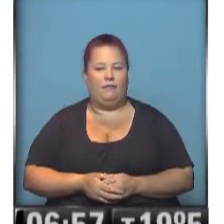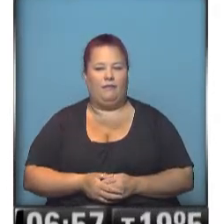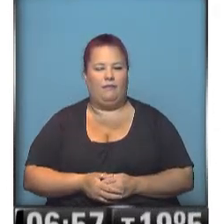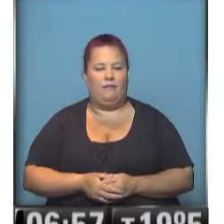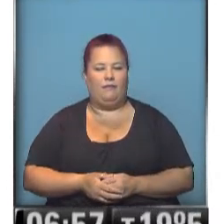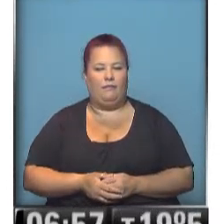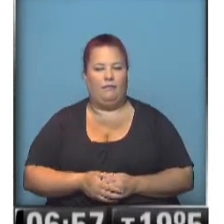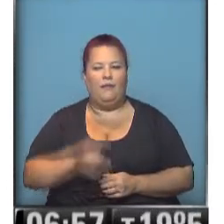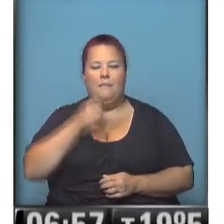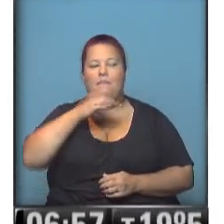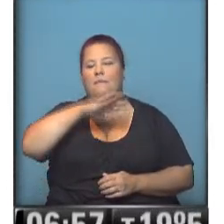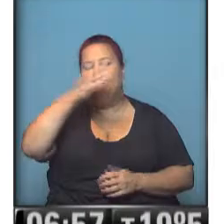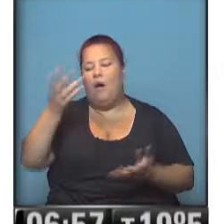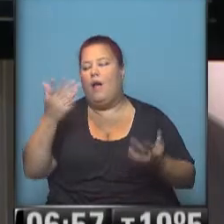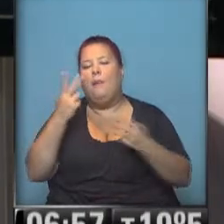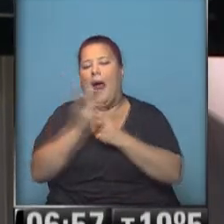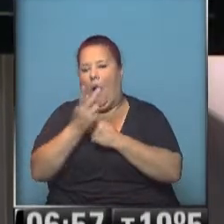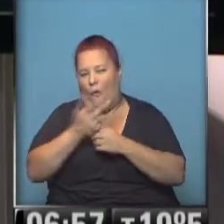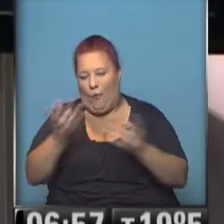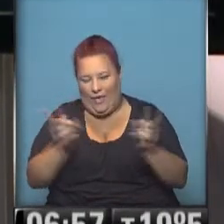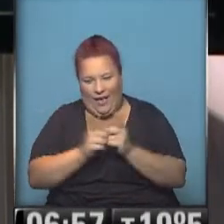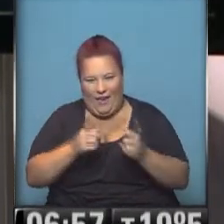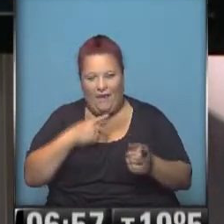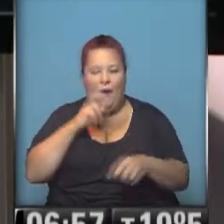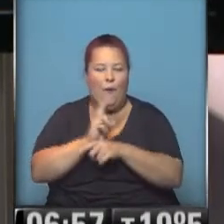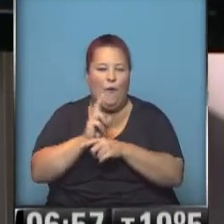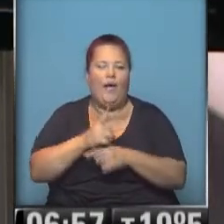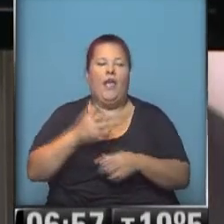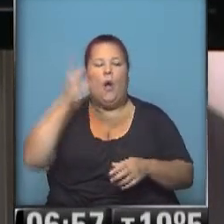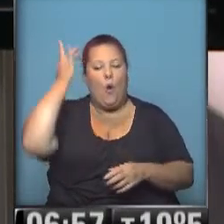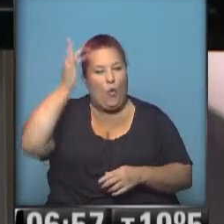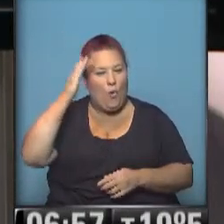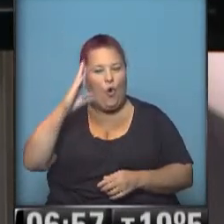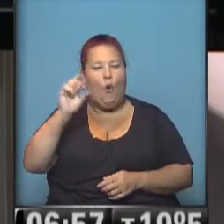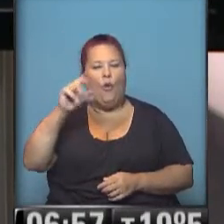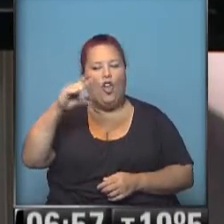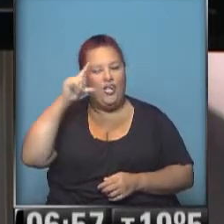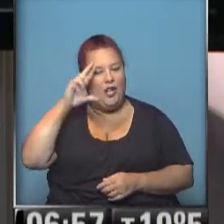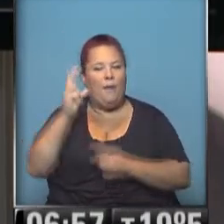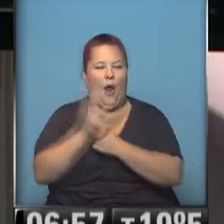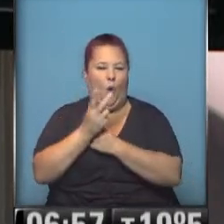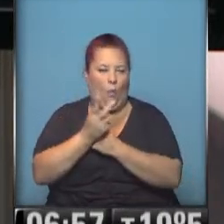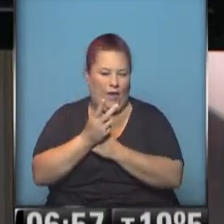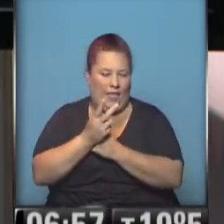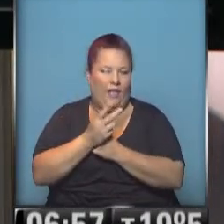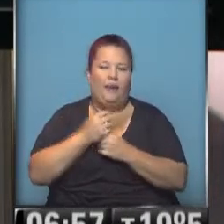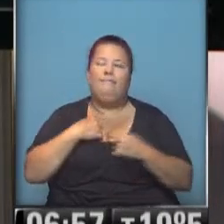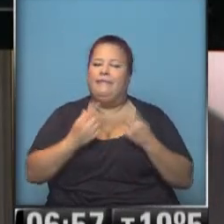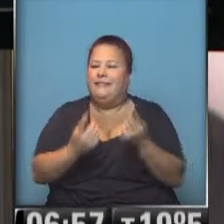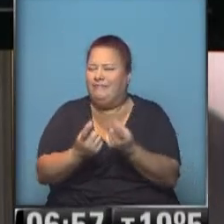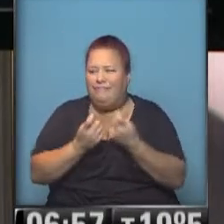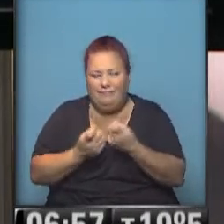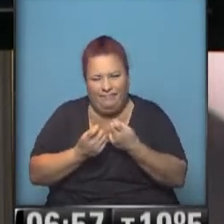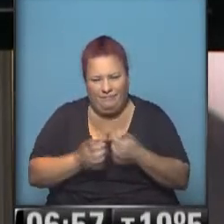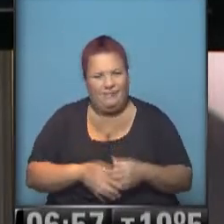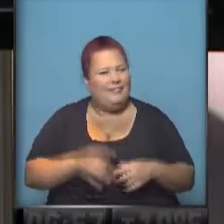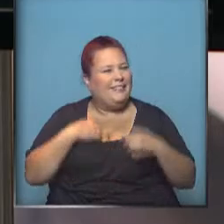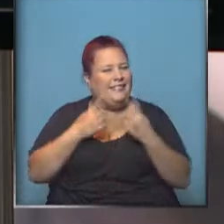la sierra. Bueno, para que nos cuide. Para que nos cuide, el cura brochero que nos cuide. Lo necesitamos.